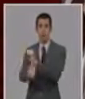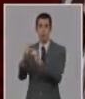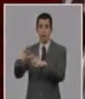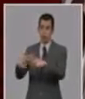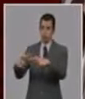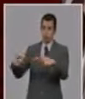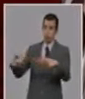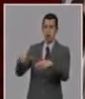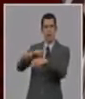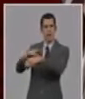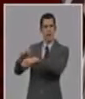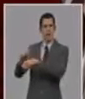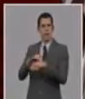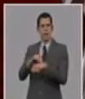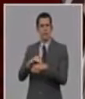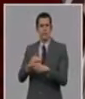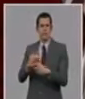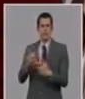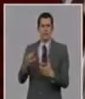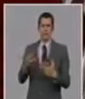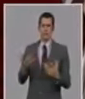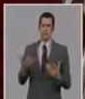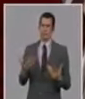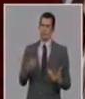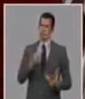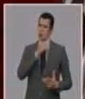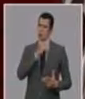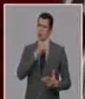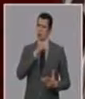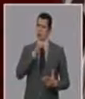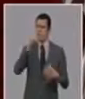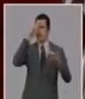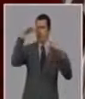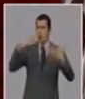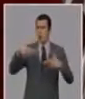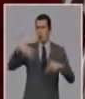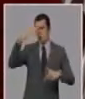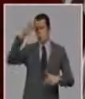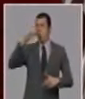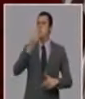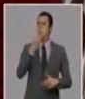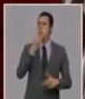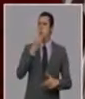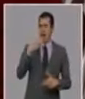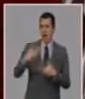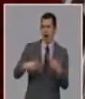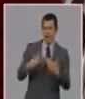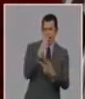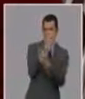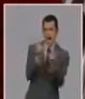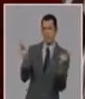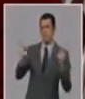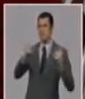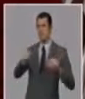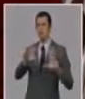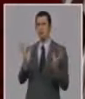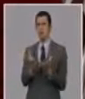para enfrentar ya no solo la enfermedad, sino esa etapa posterior de cómo identificar las secuelas, cómo